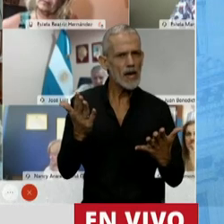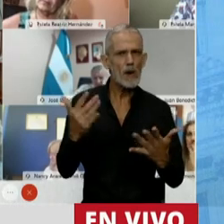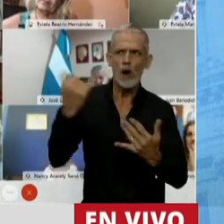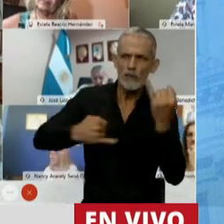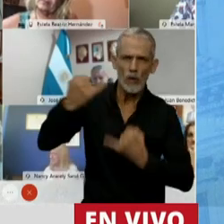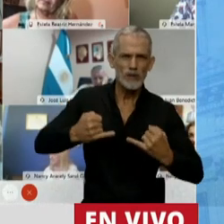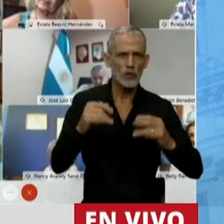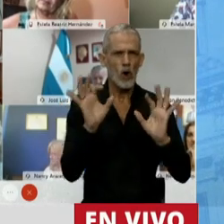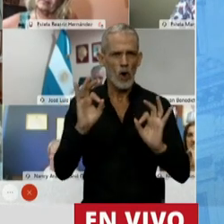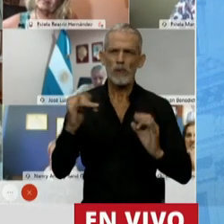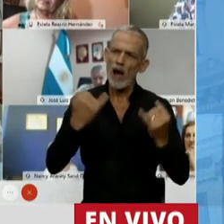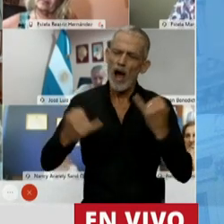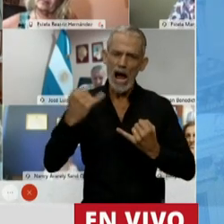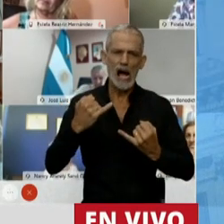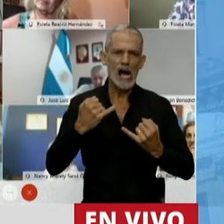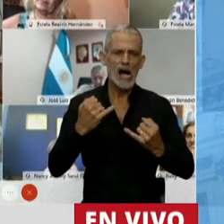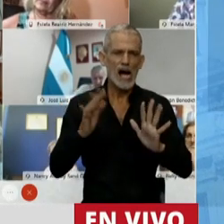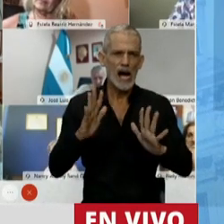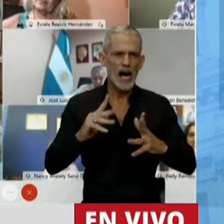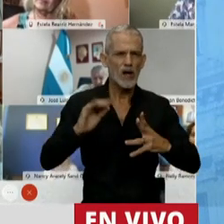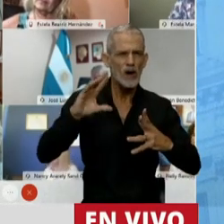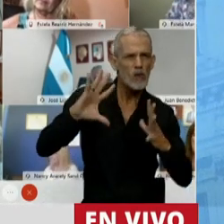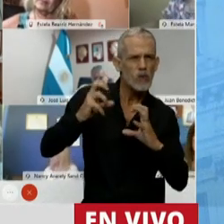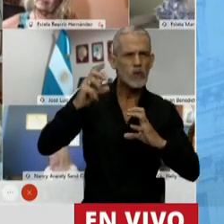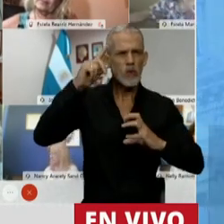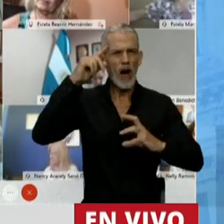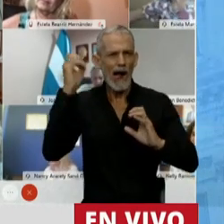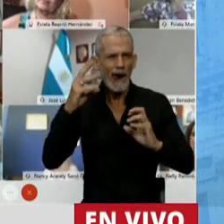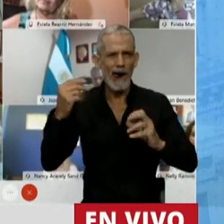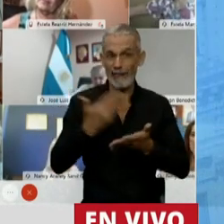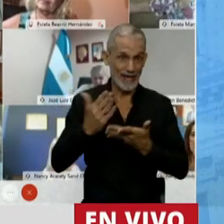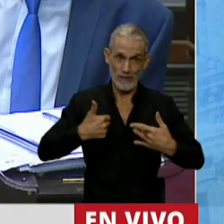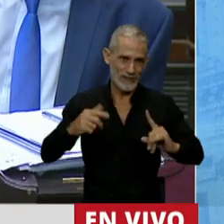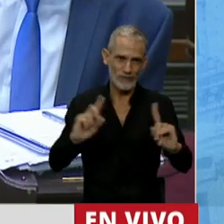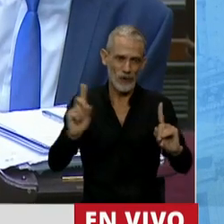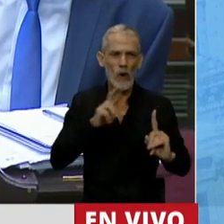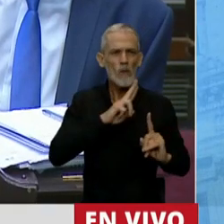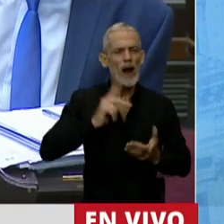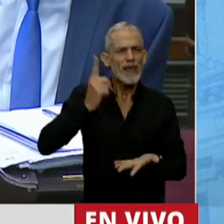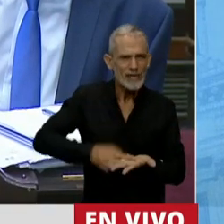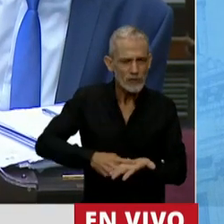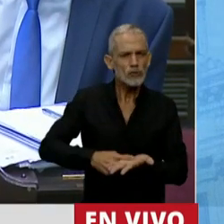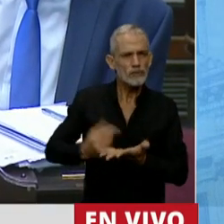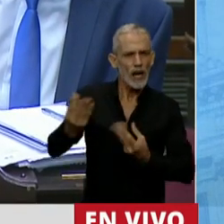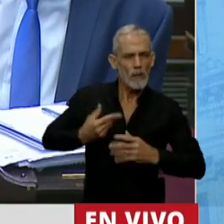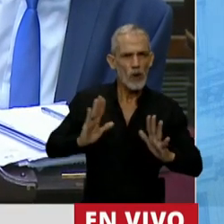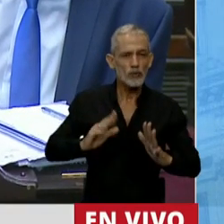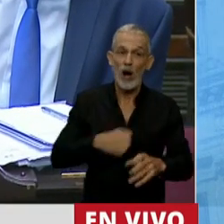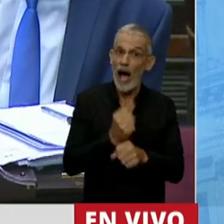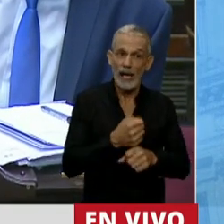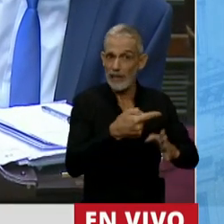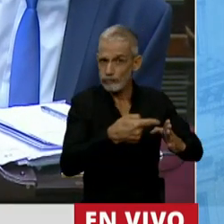informada, sin perjuicios, sin prejuicios y sin discriminación, hasta la